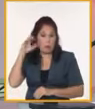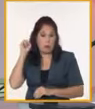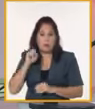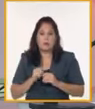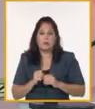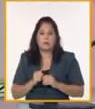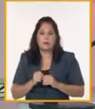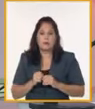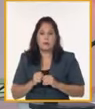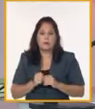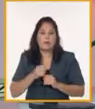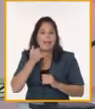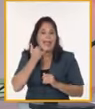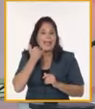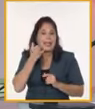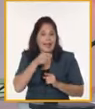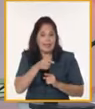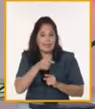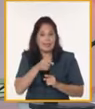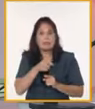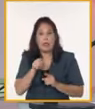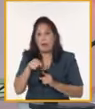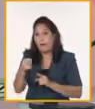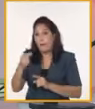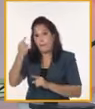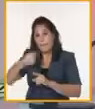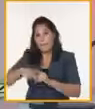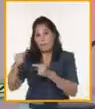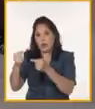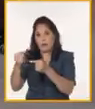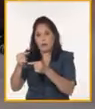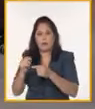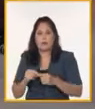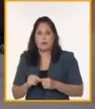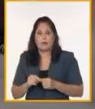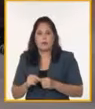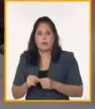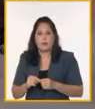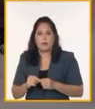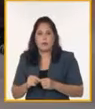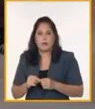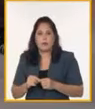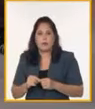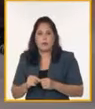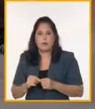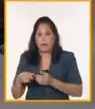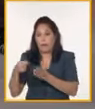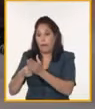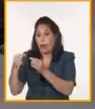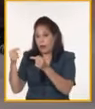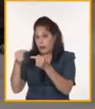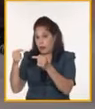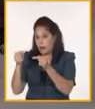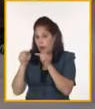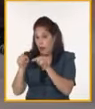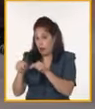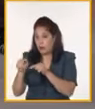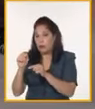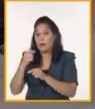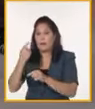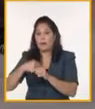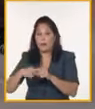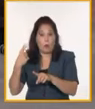fiscal es de Texas y el de la cuenta personal de transfer móvil para el pago en línea también hemos encontrado formas